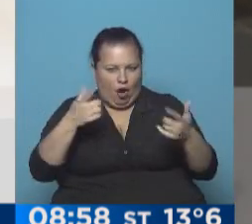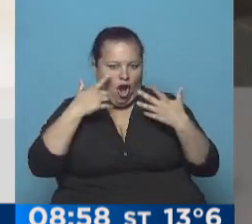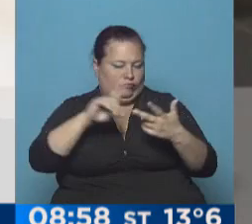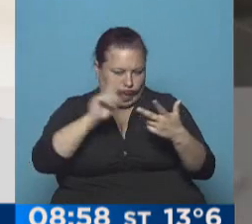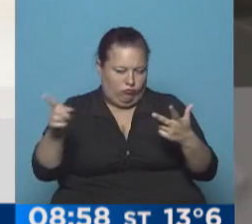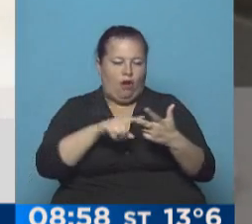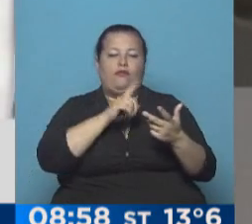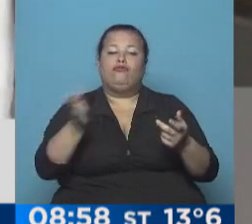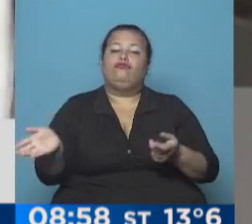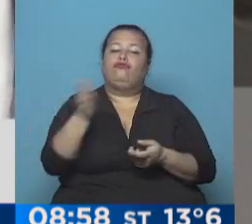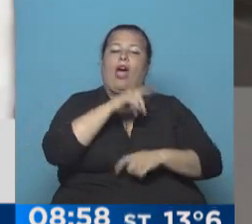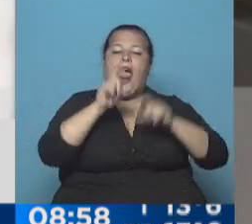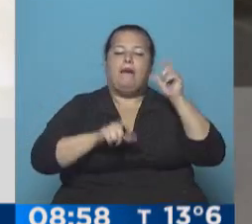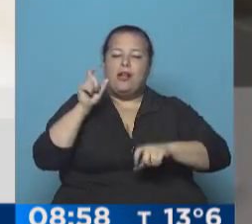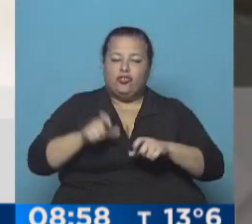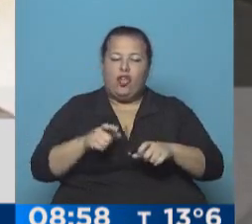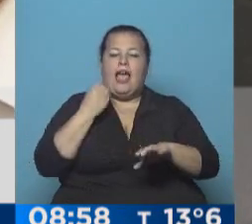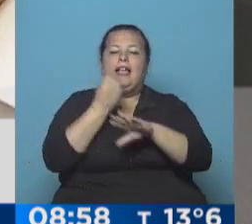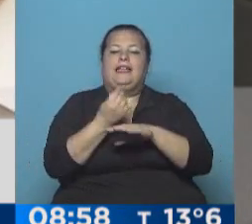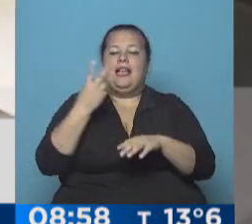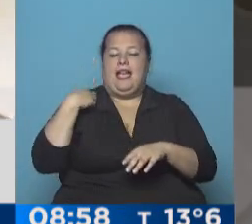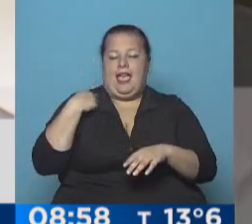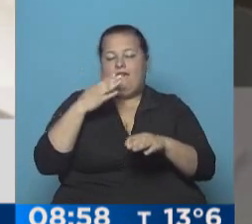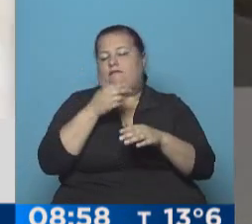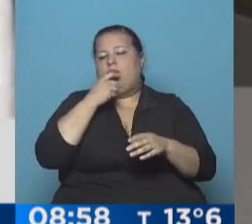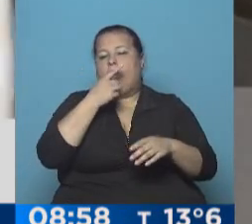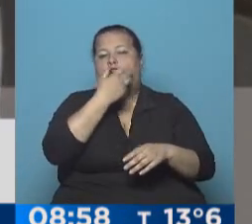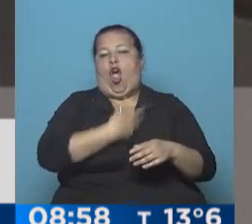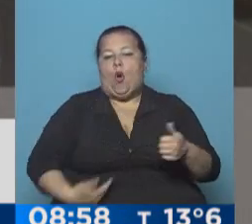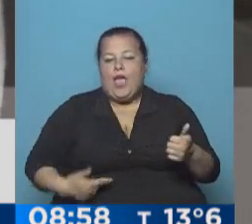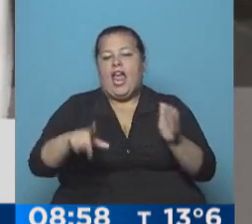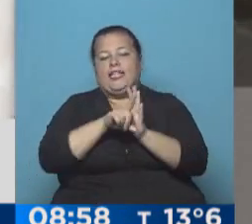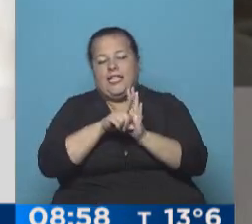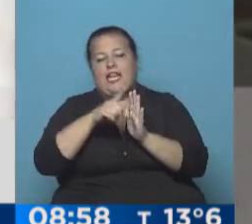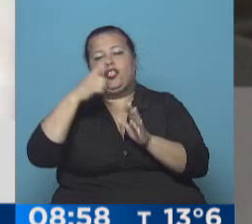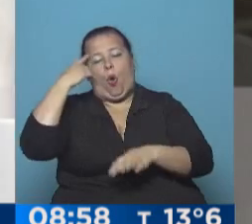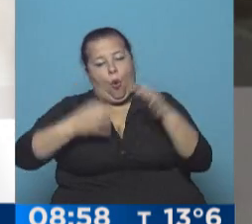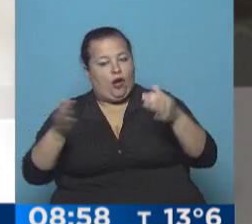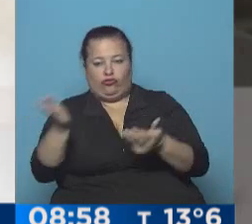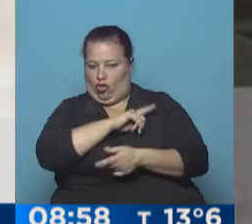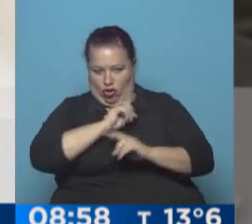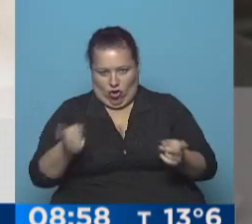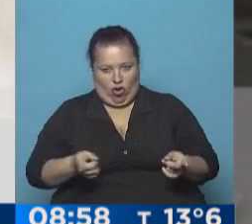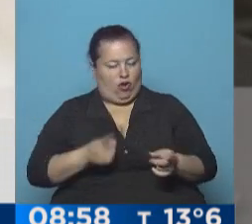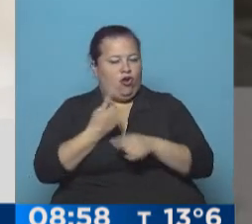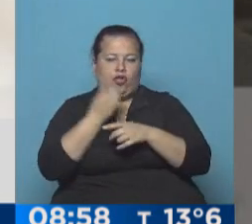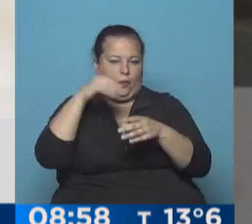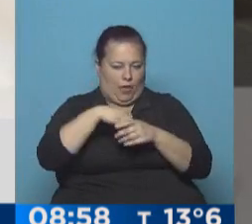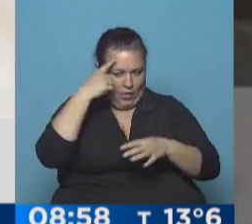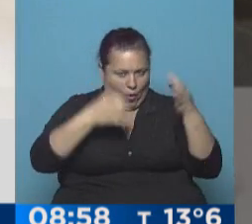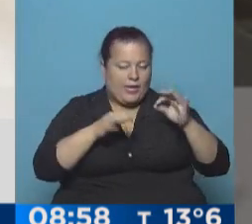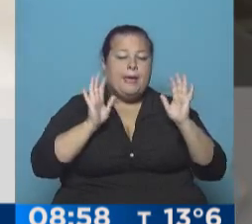reconocido, todas aquellas personas que ocupen puestos jerárquicos en el Poder Ejecutivo, Legislativo o Judicial, tampoco pueden ser jurados.